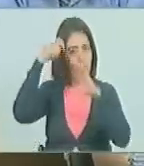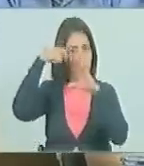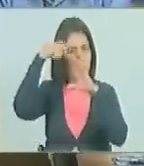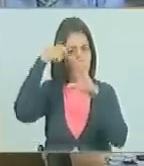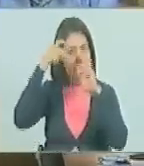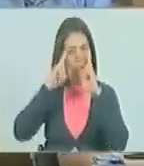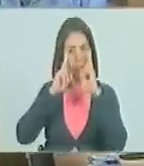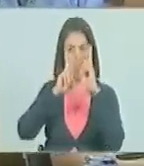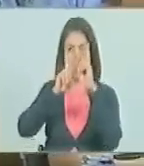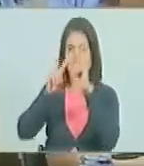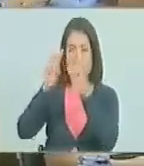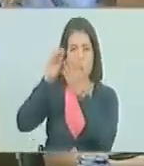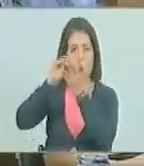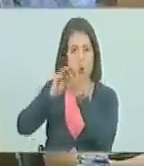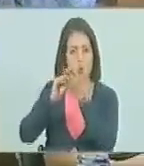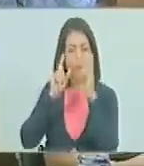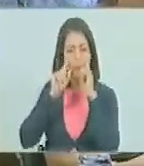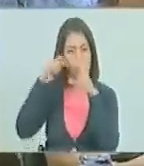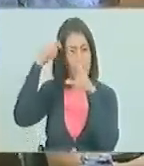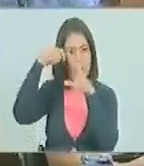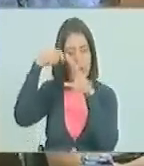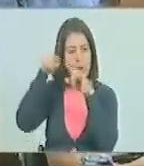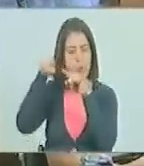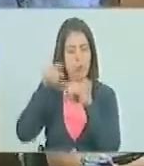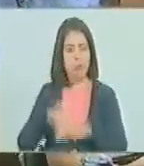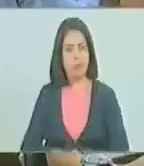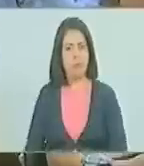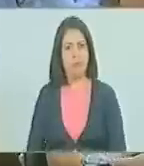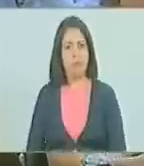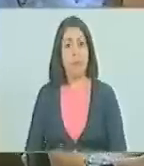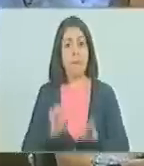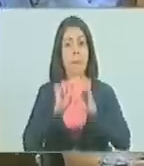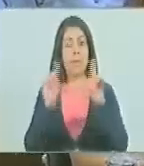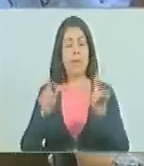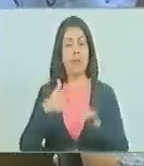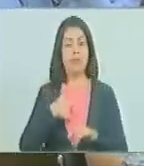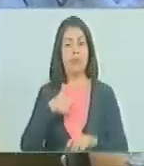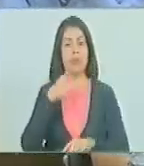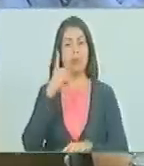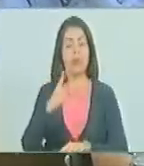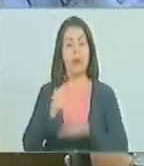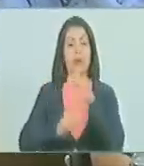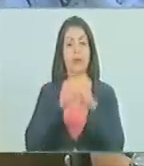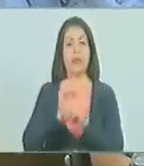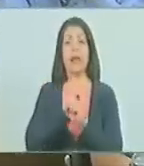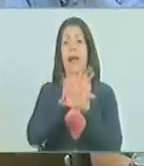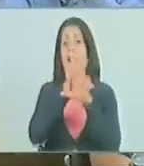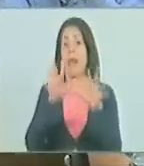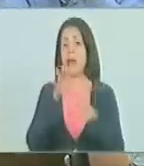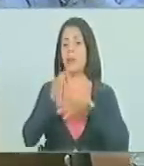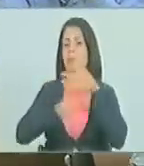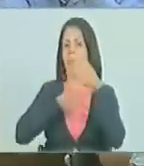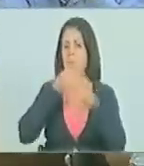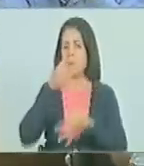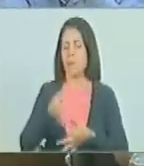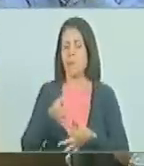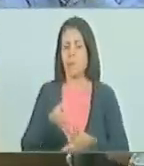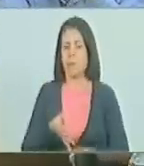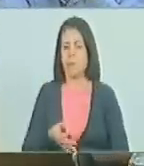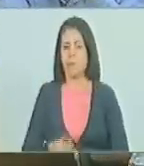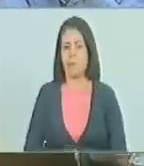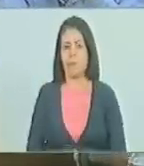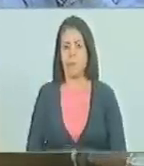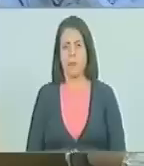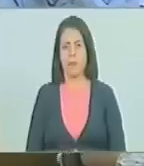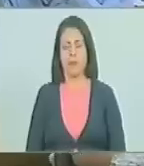para que viéramos de nuevo ese video. Pero yo debo hacerles una aclaratoria con